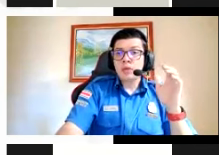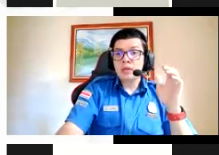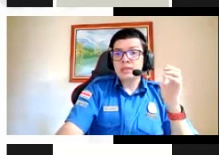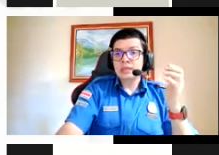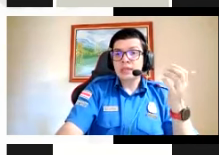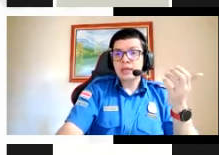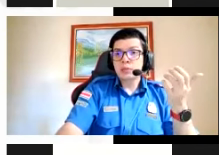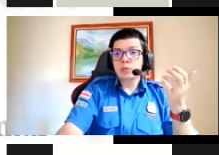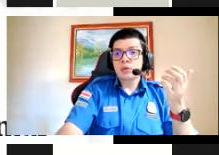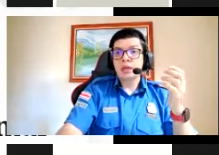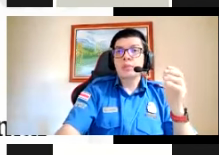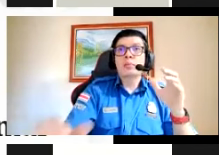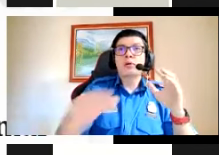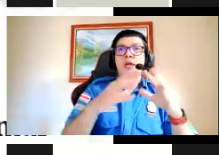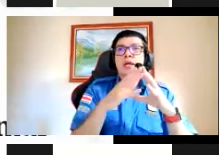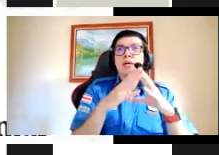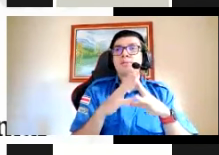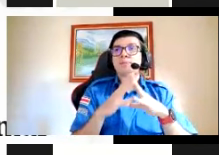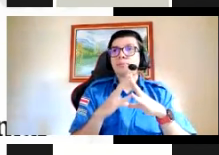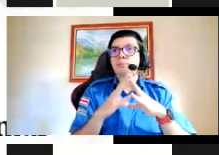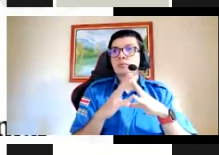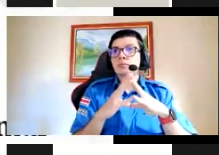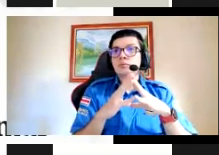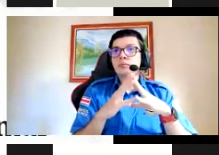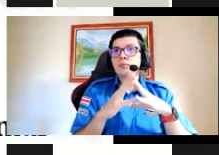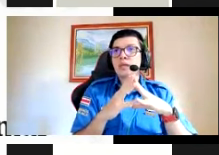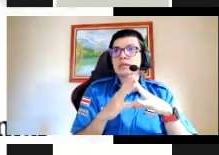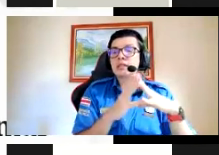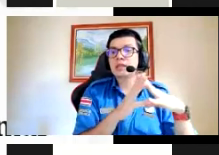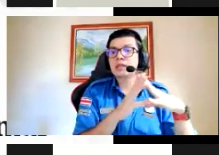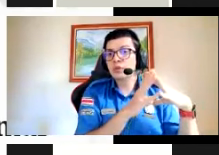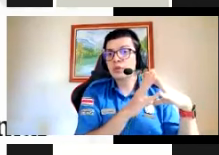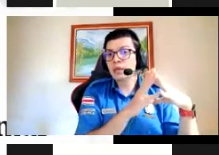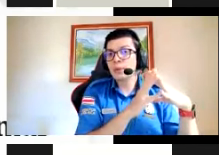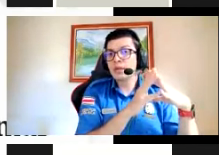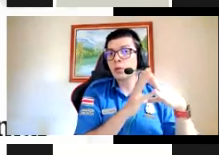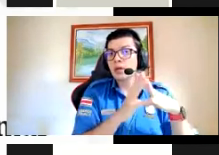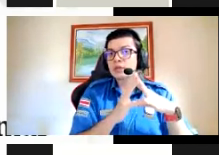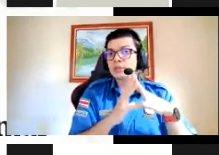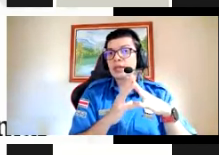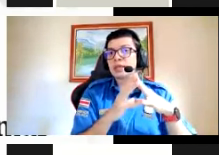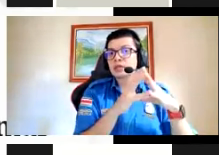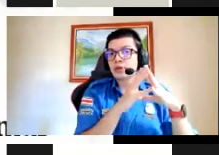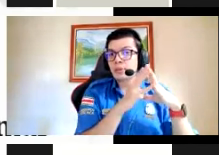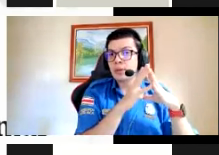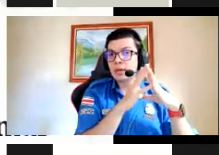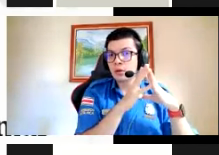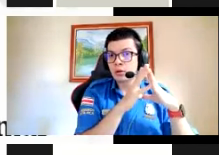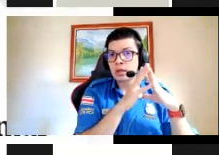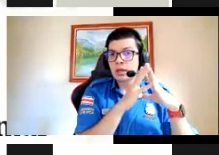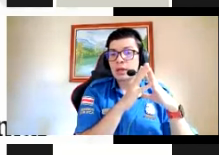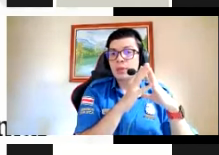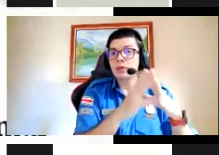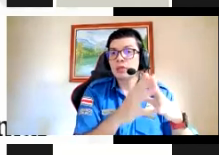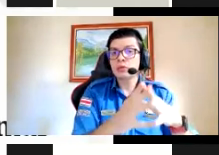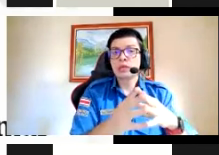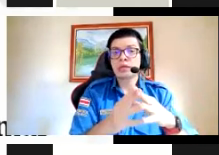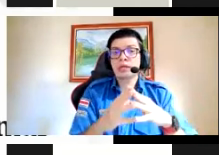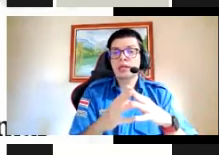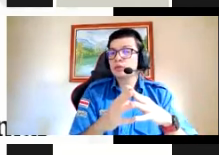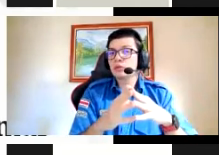Es muy triste, digamos, ¿por qué? Porque si se hubieran aplicado buenas prácticas, si se hubiera aplicado elementos